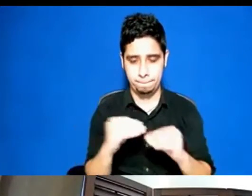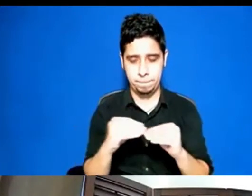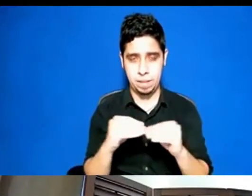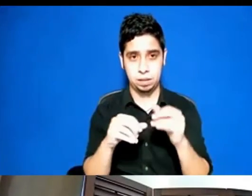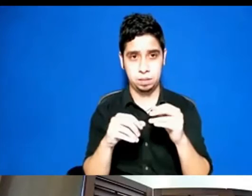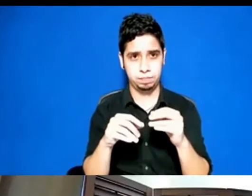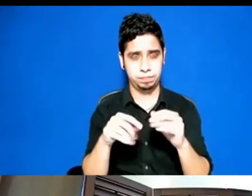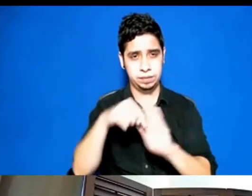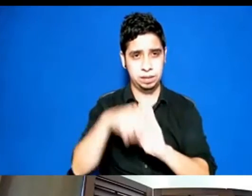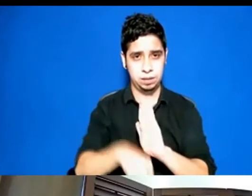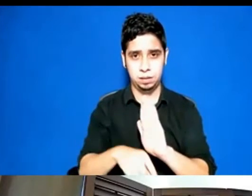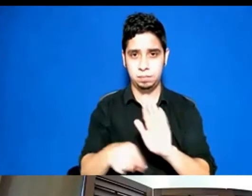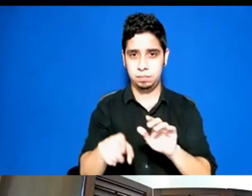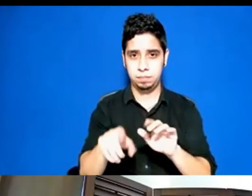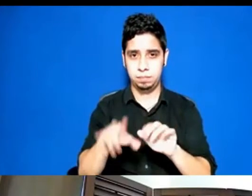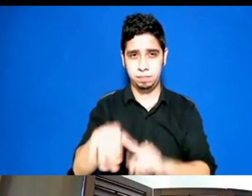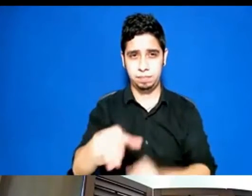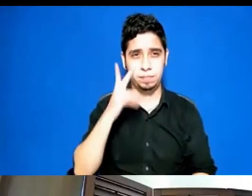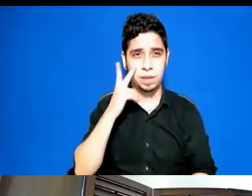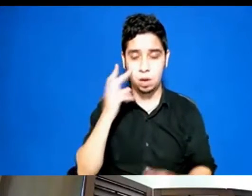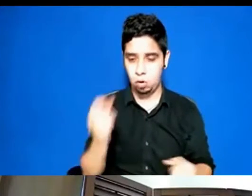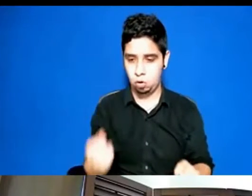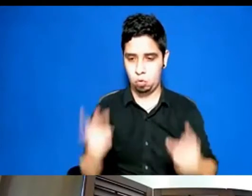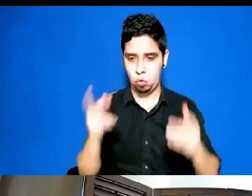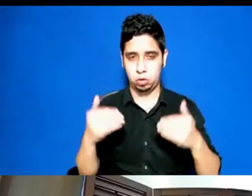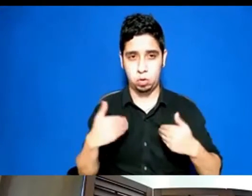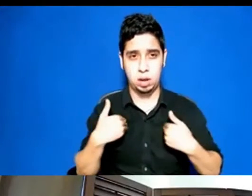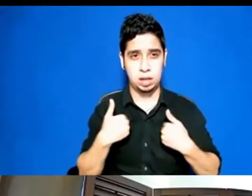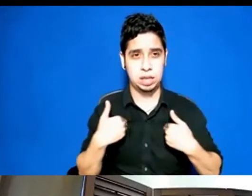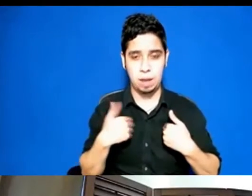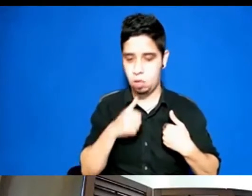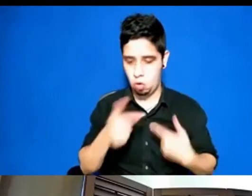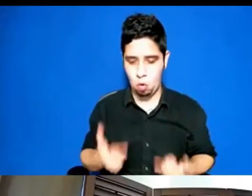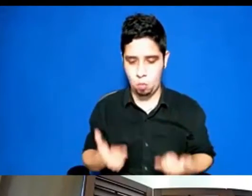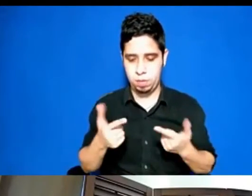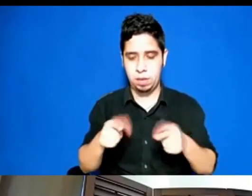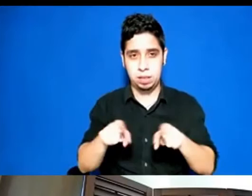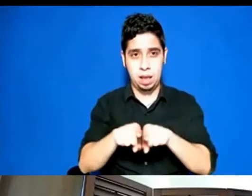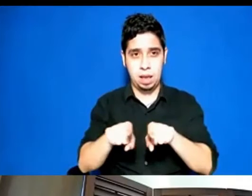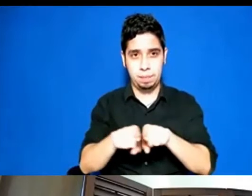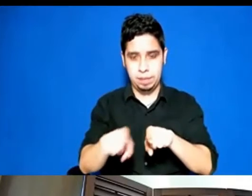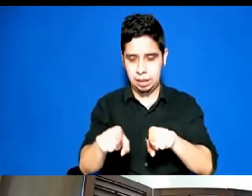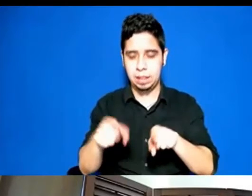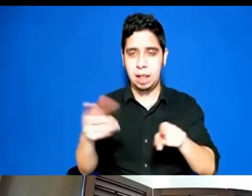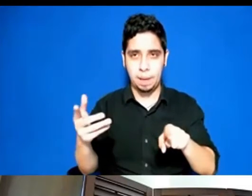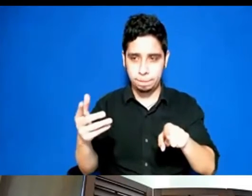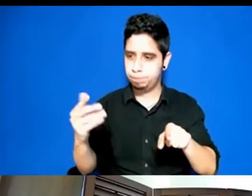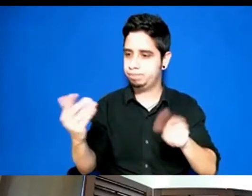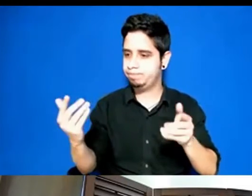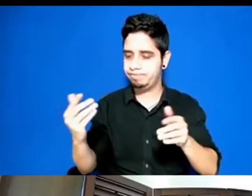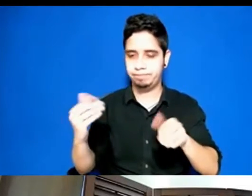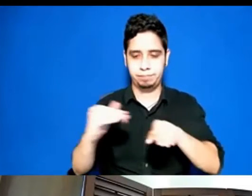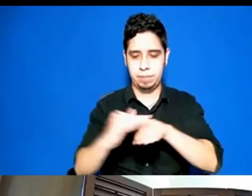¿cuántos animalitos no viven en la playa? Están los cangrejos, están los cobitos, están